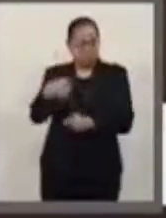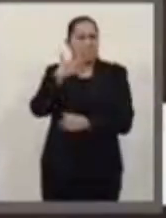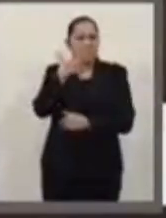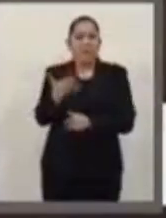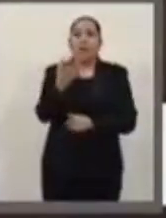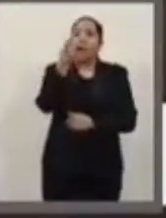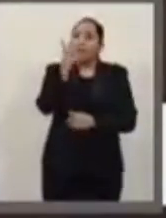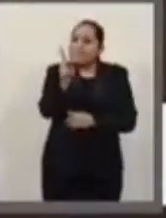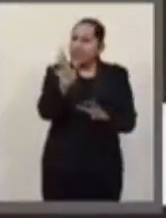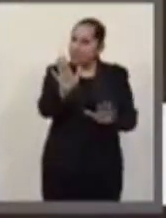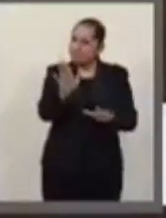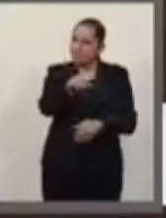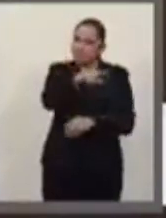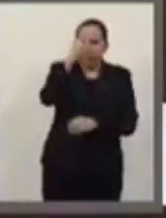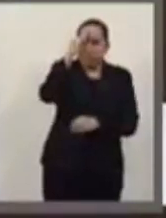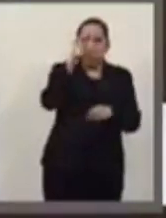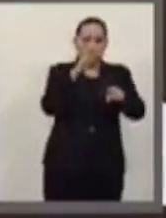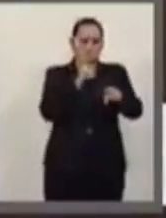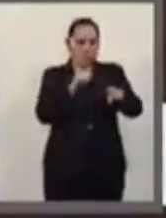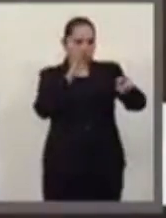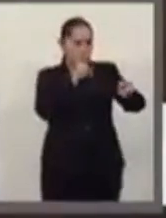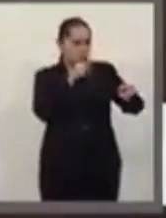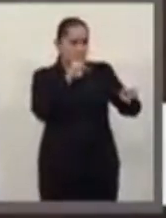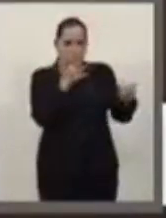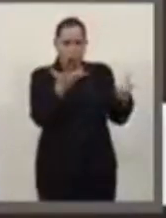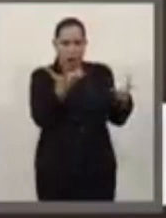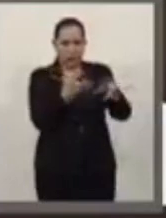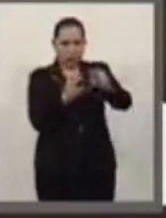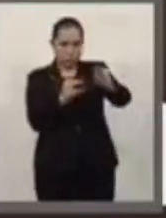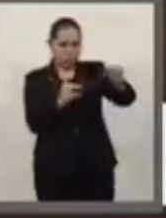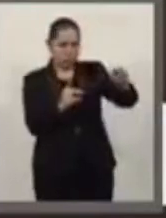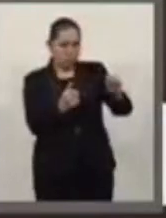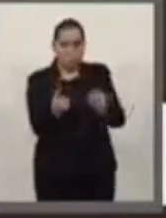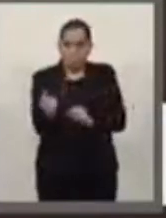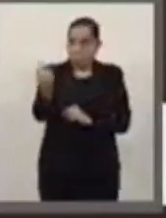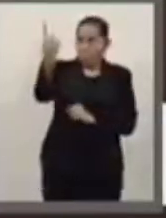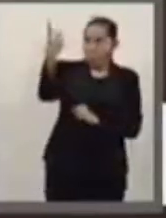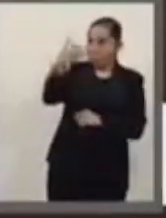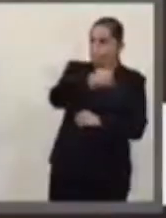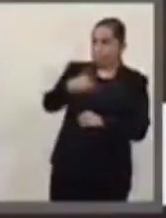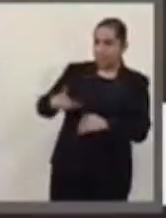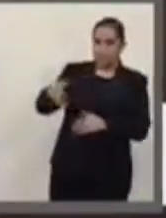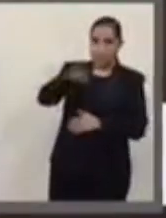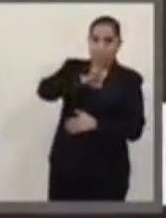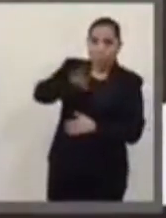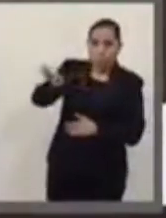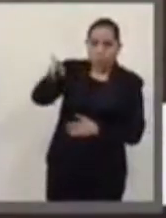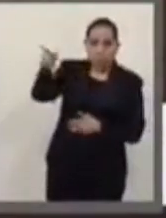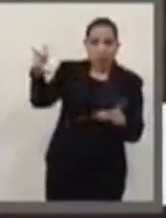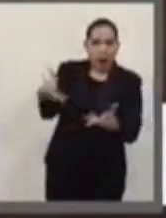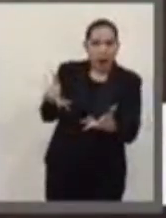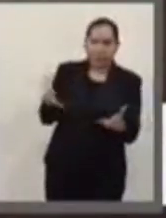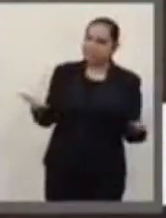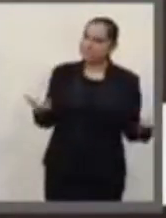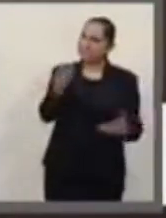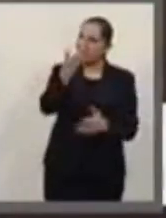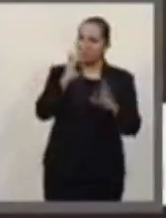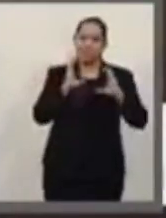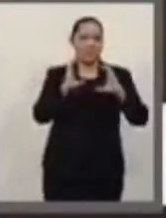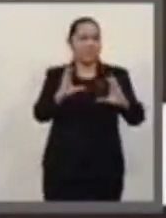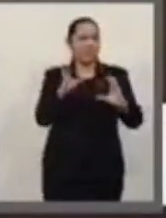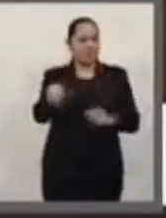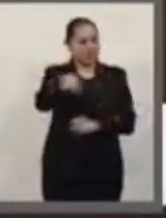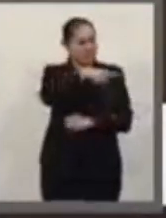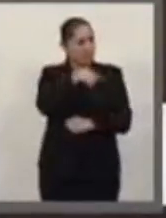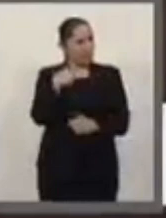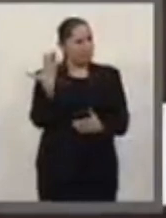el presidente la puede hacer, cuando se obvia a un poder que es el poder equilibrante al que le tiene que